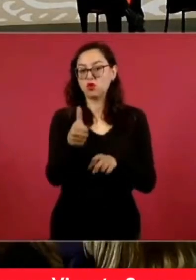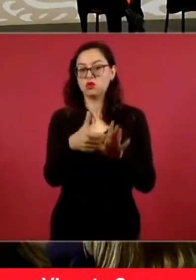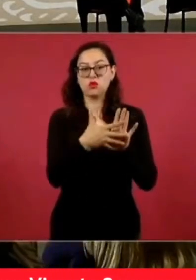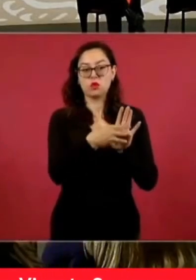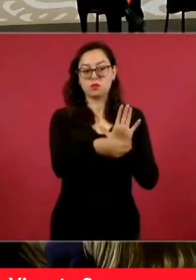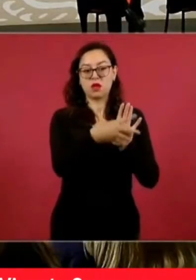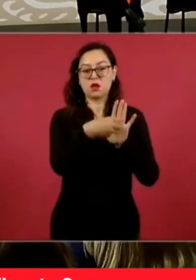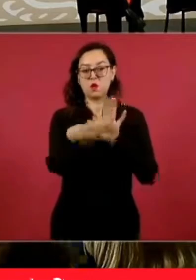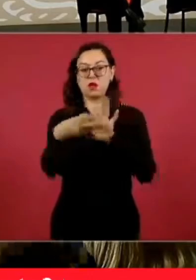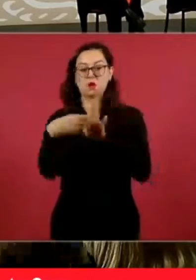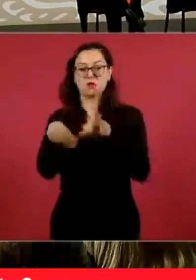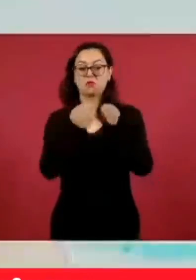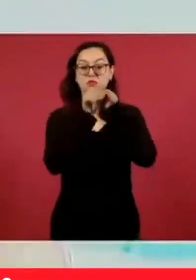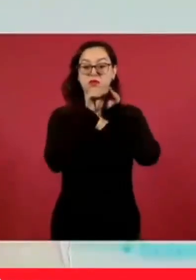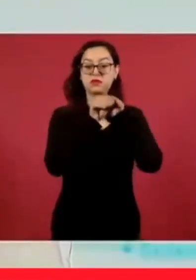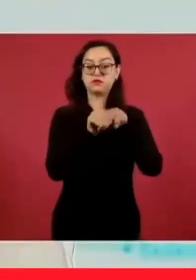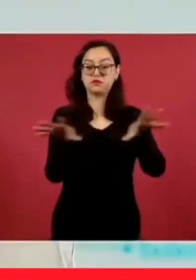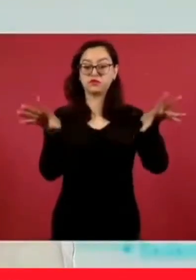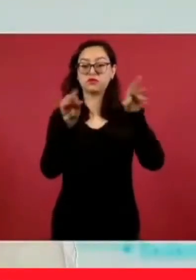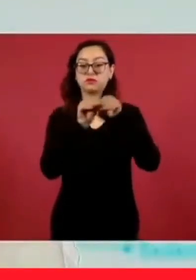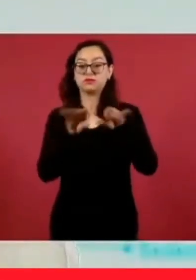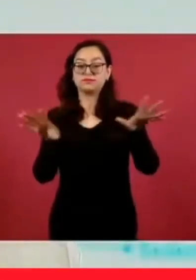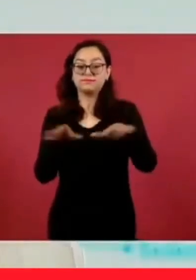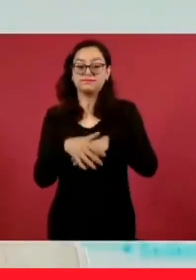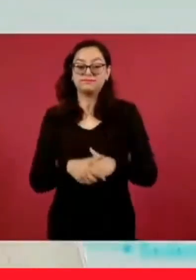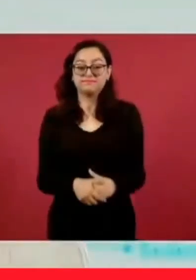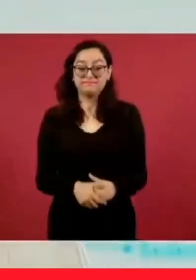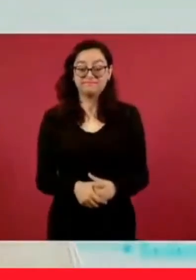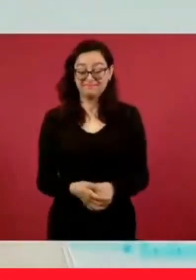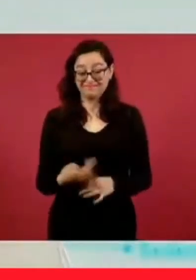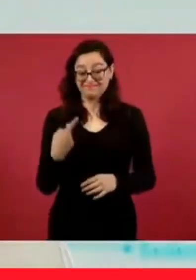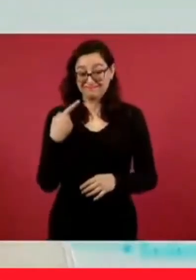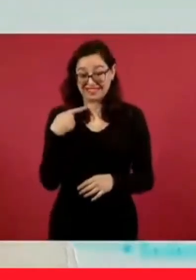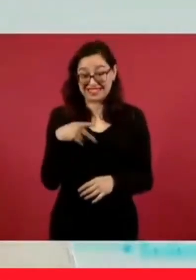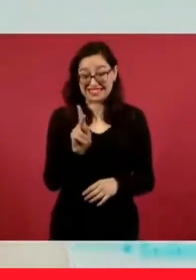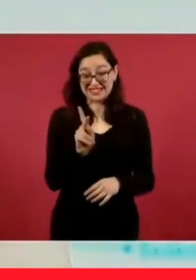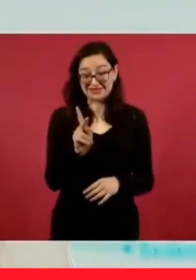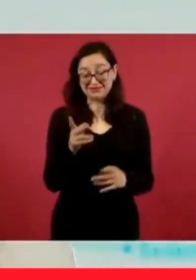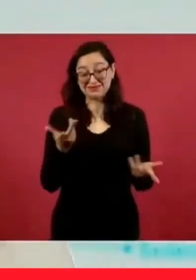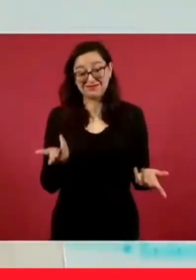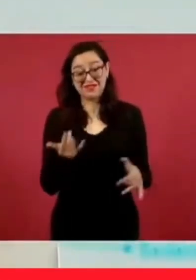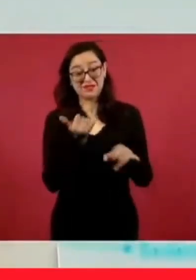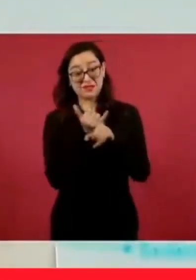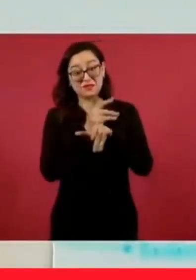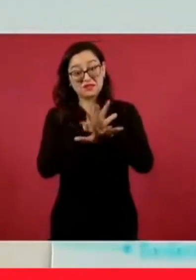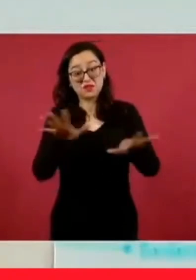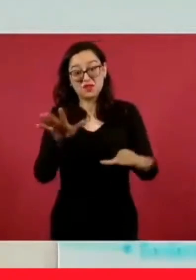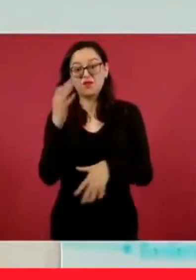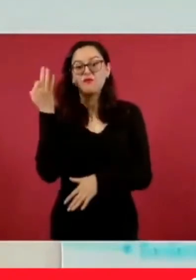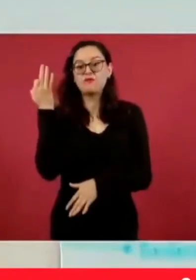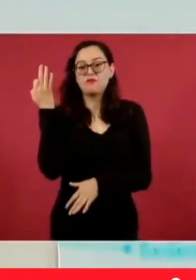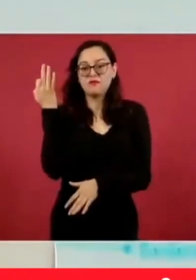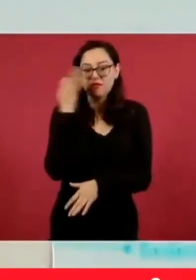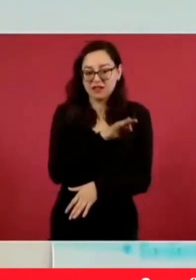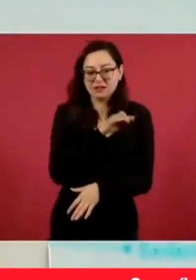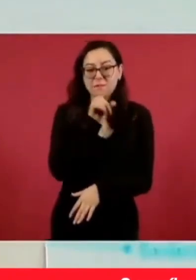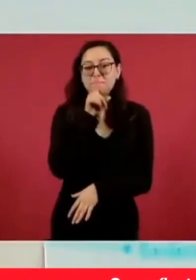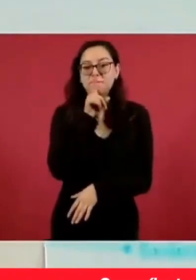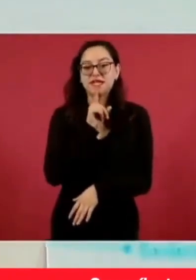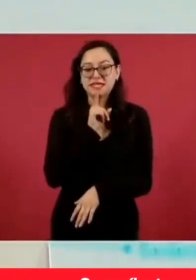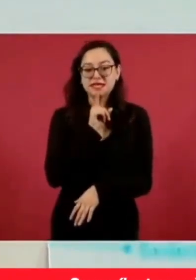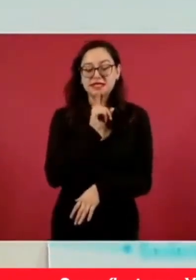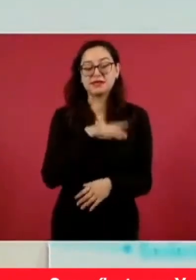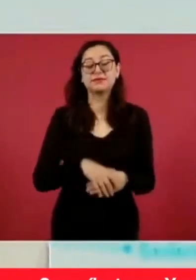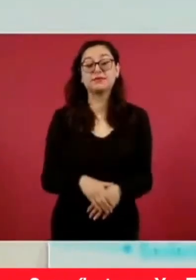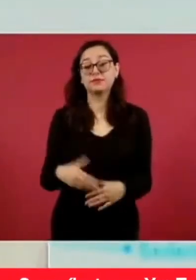información. Pero lo que publica el IMCO y Javier Tello, pues no es verdad. En el sexenio encabezado por el